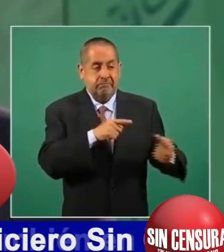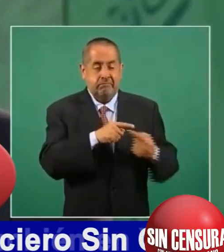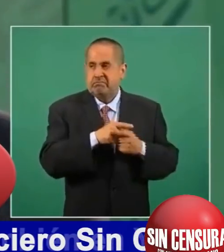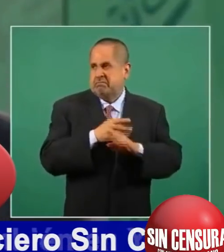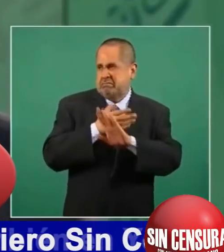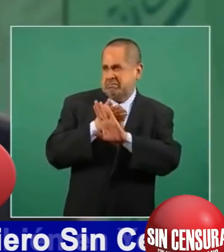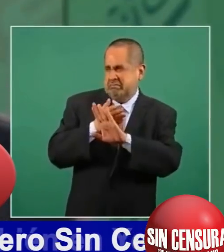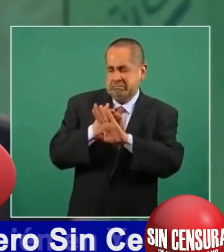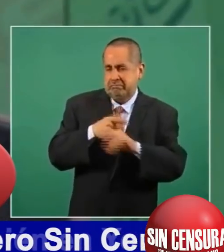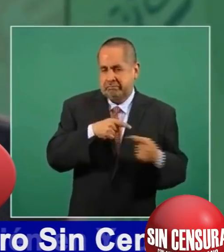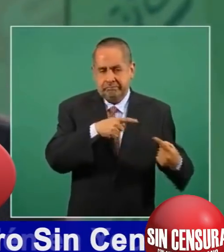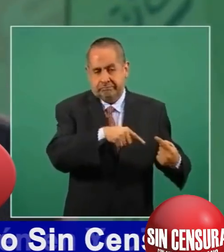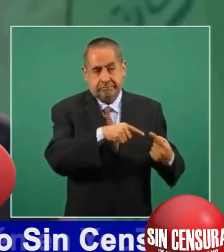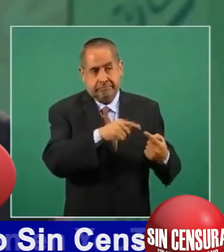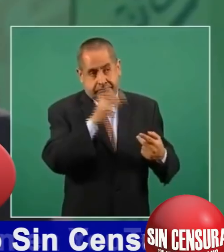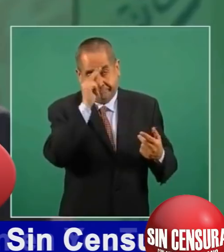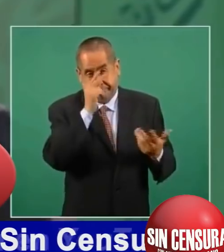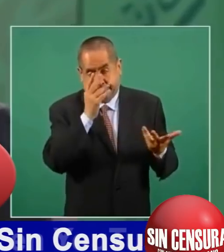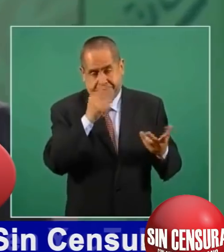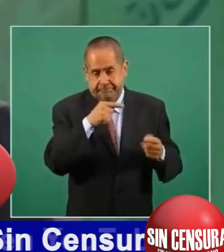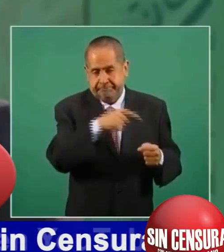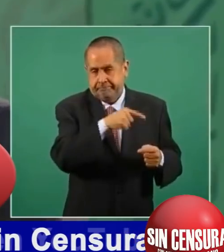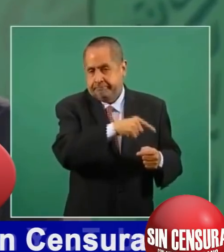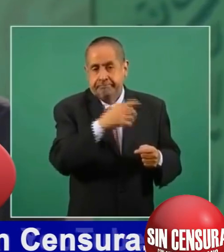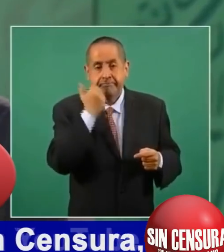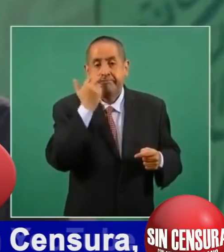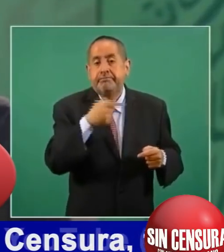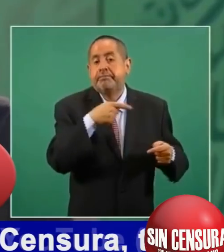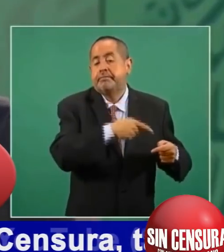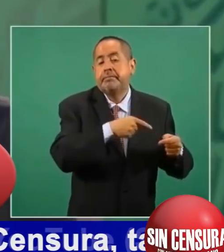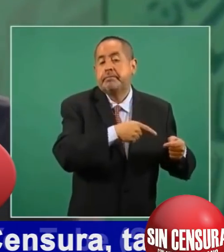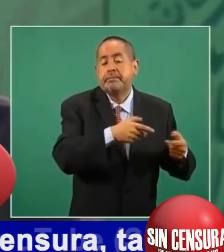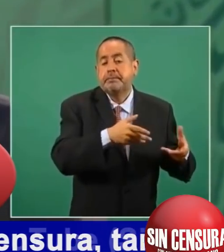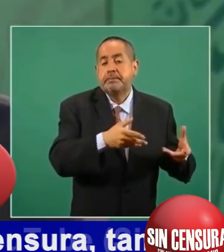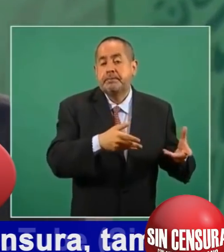intelectuales conservadores,